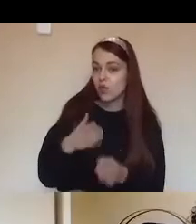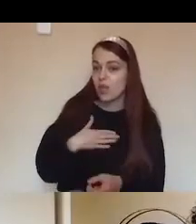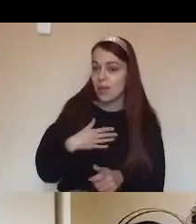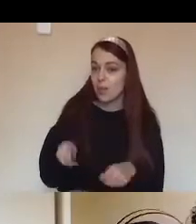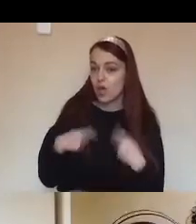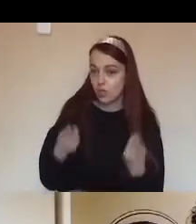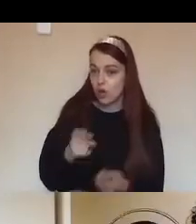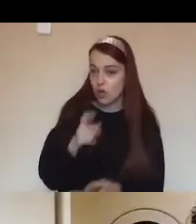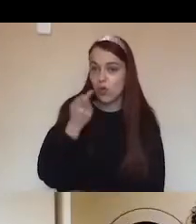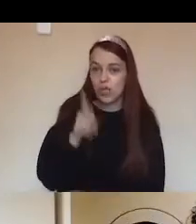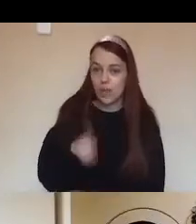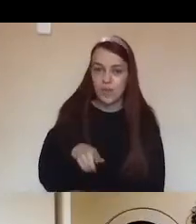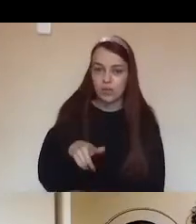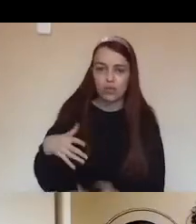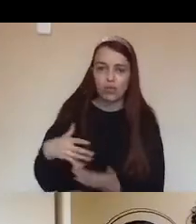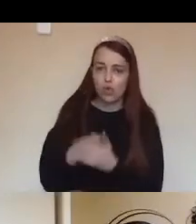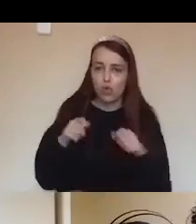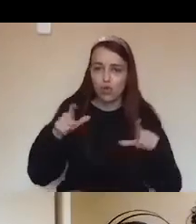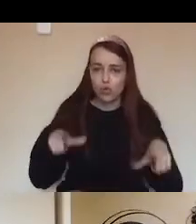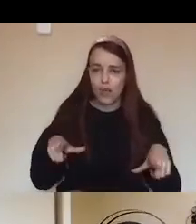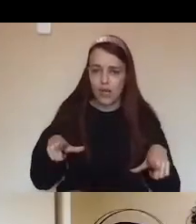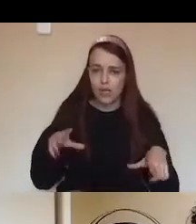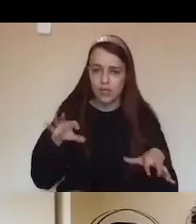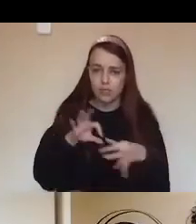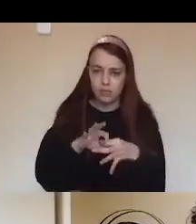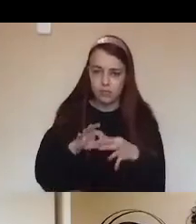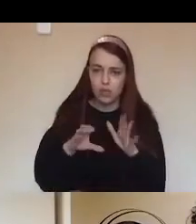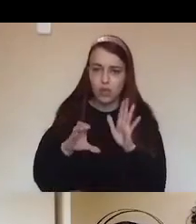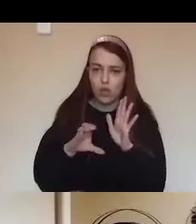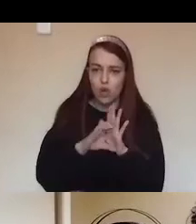observar. Todos los paneles están ligados con un código QR, estos paneles